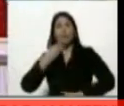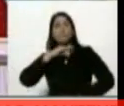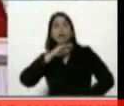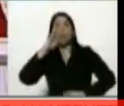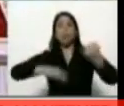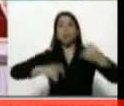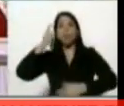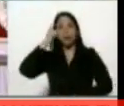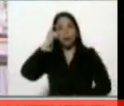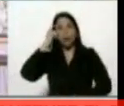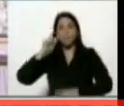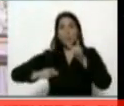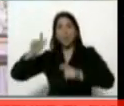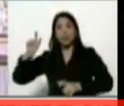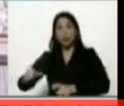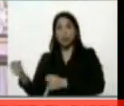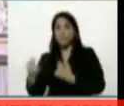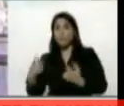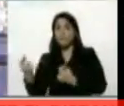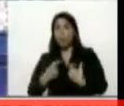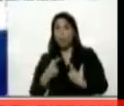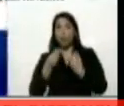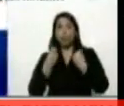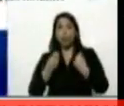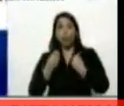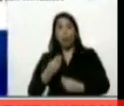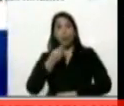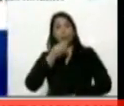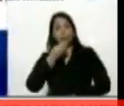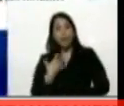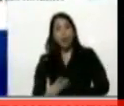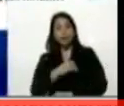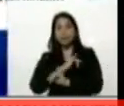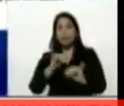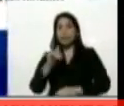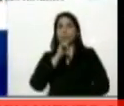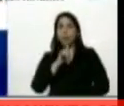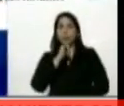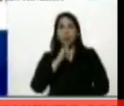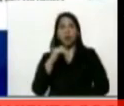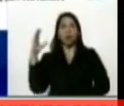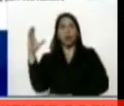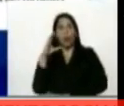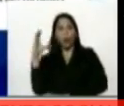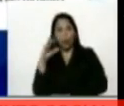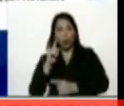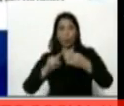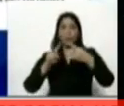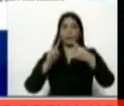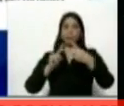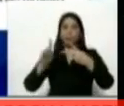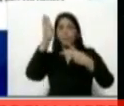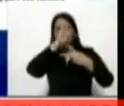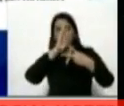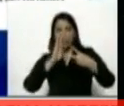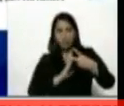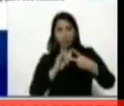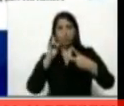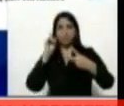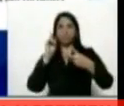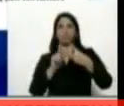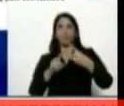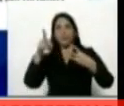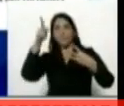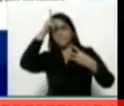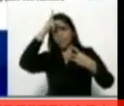Angola, donde Cuba tuvo ese protagonismo tan importante por